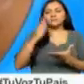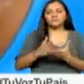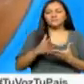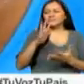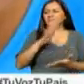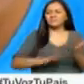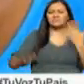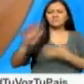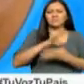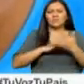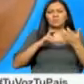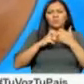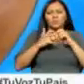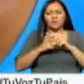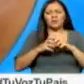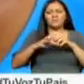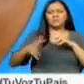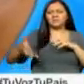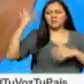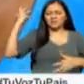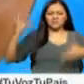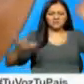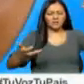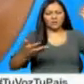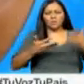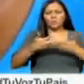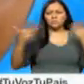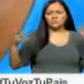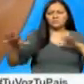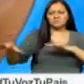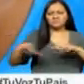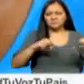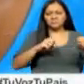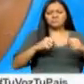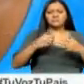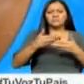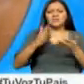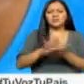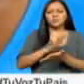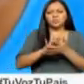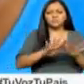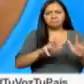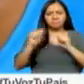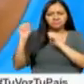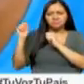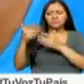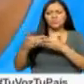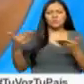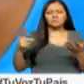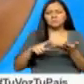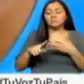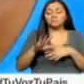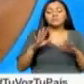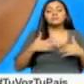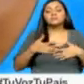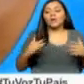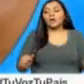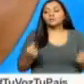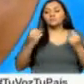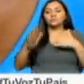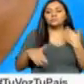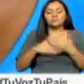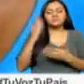quisieron, saquearon todita las cosas del plantel educativo y asimismo de